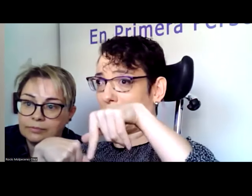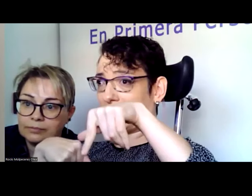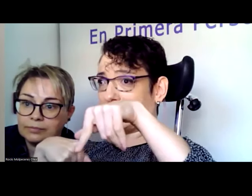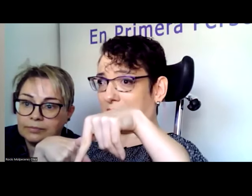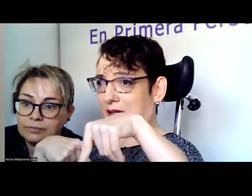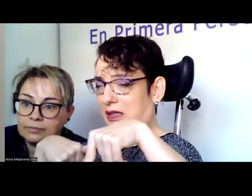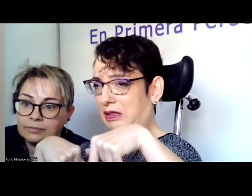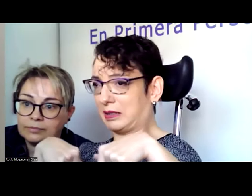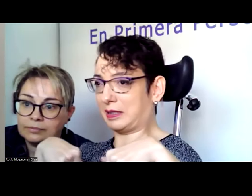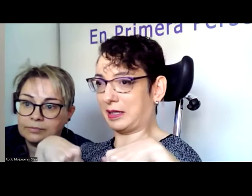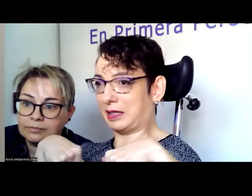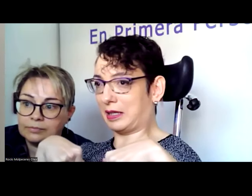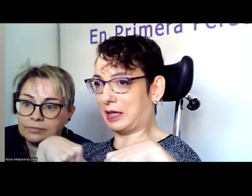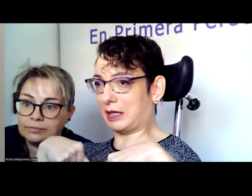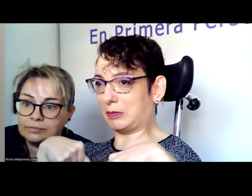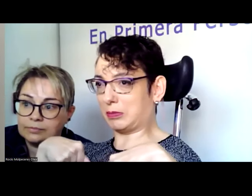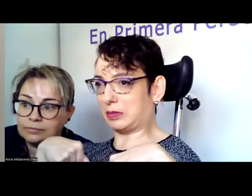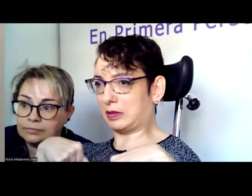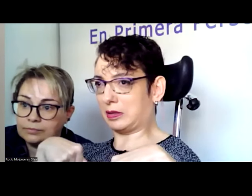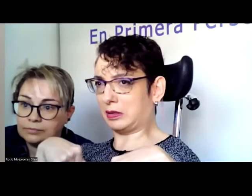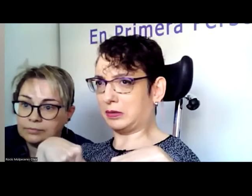Sí, ahora hay.